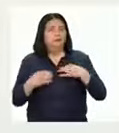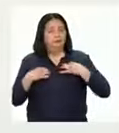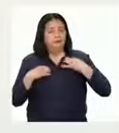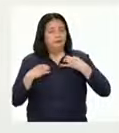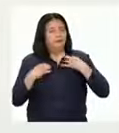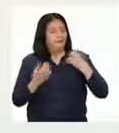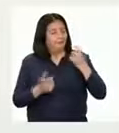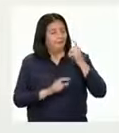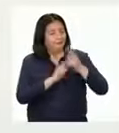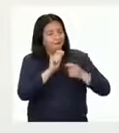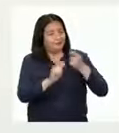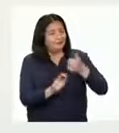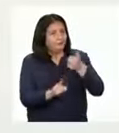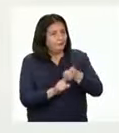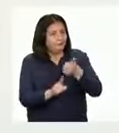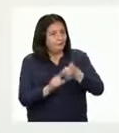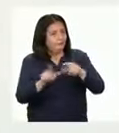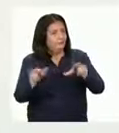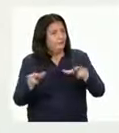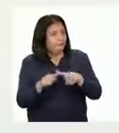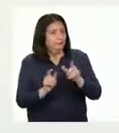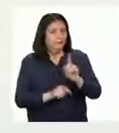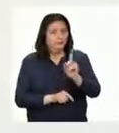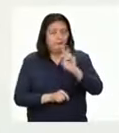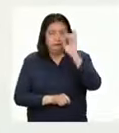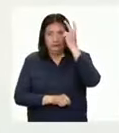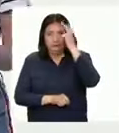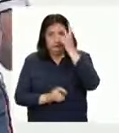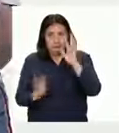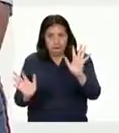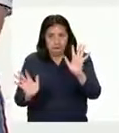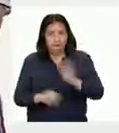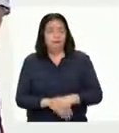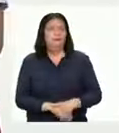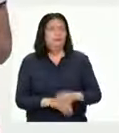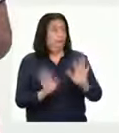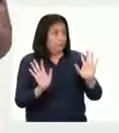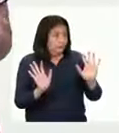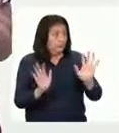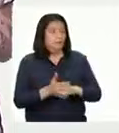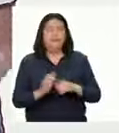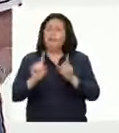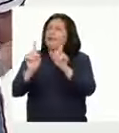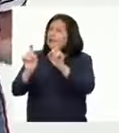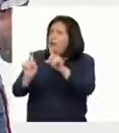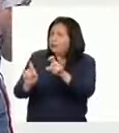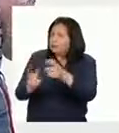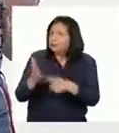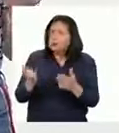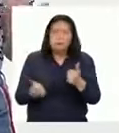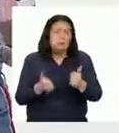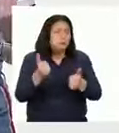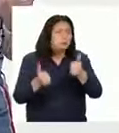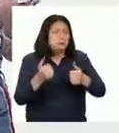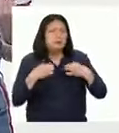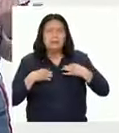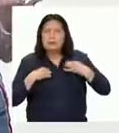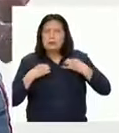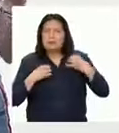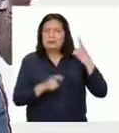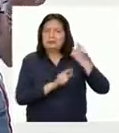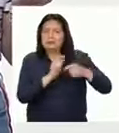vestimentas tradicionales del lugar, para así evitar confusiones. Entonces la pregunta sería, ¿cuál es la